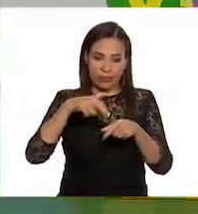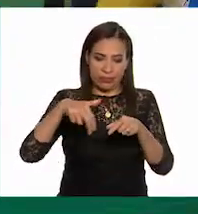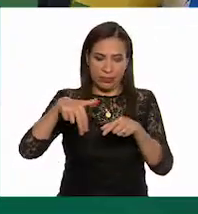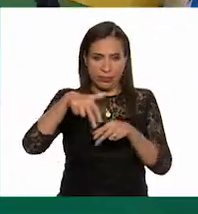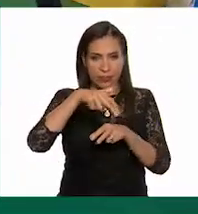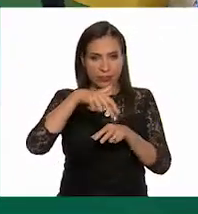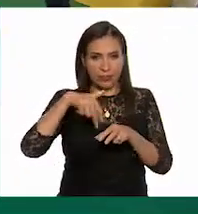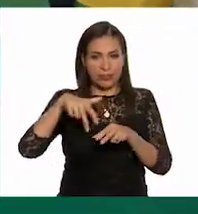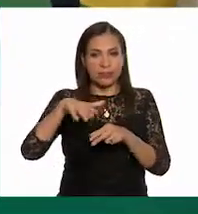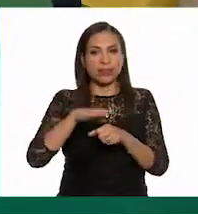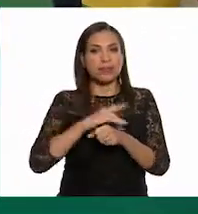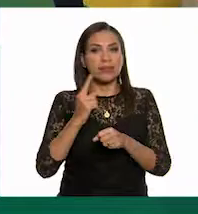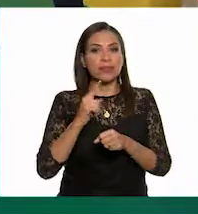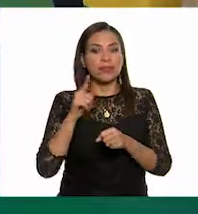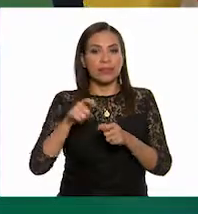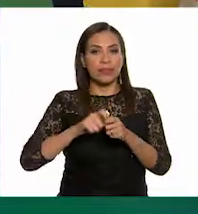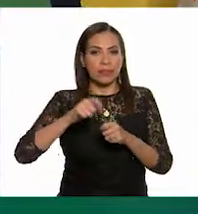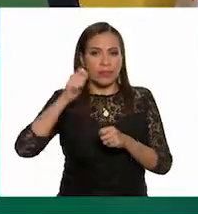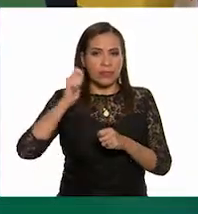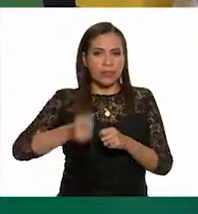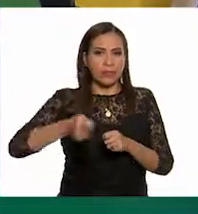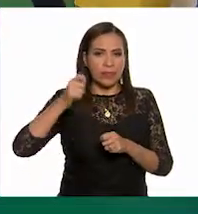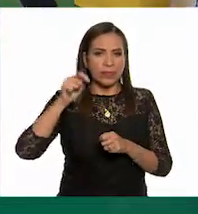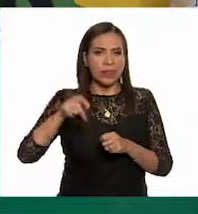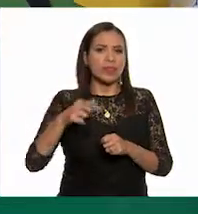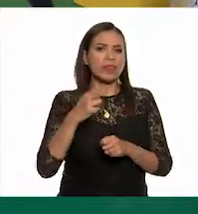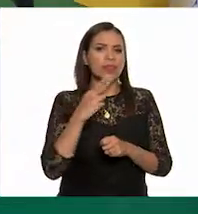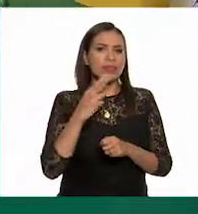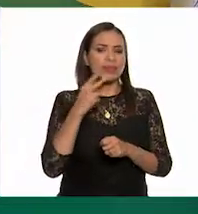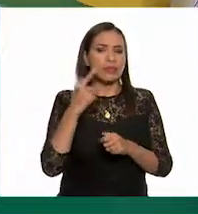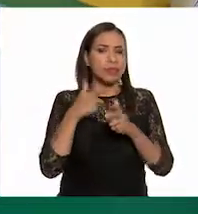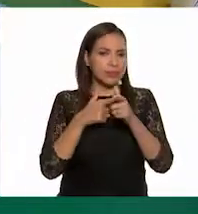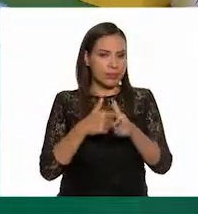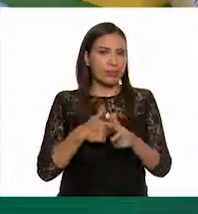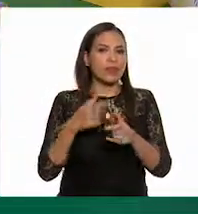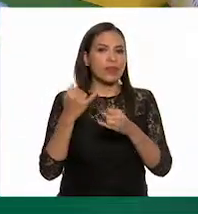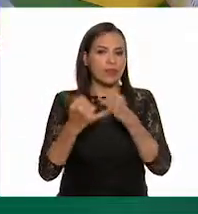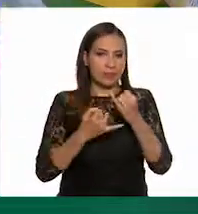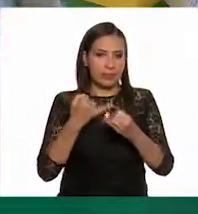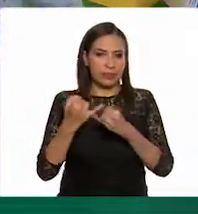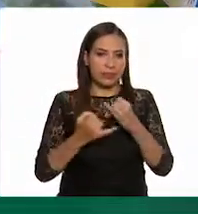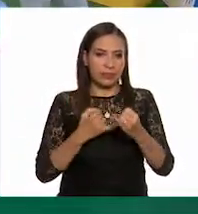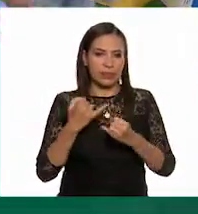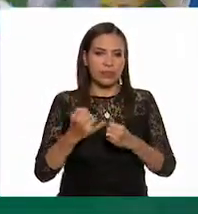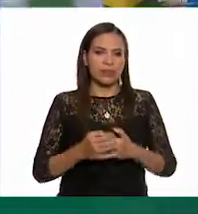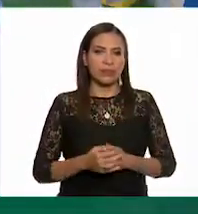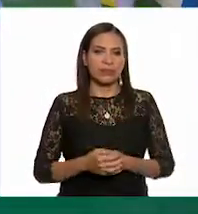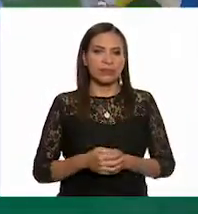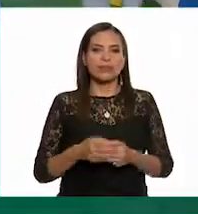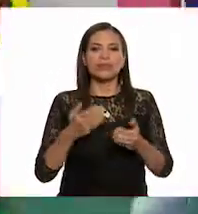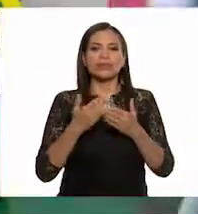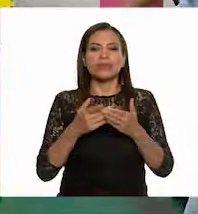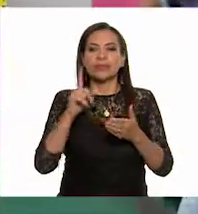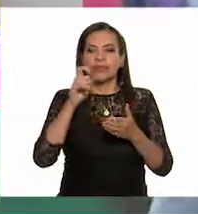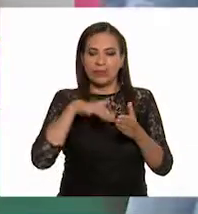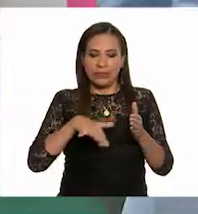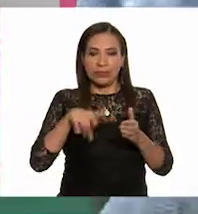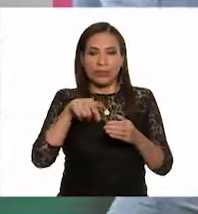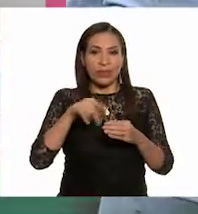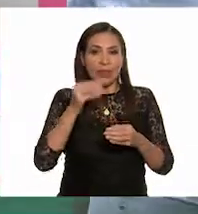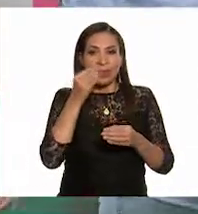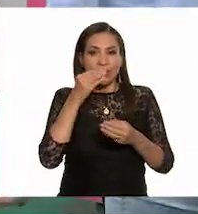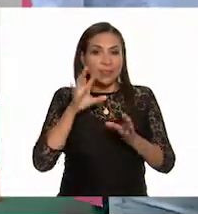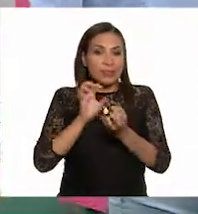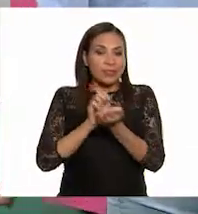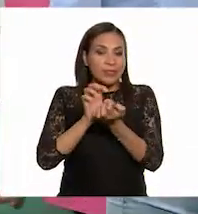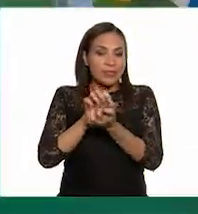ustedes, porque el látigo nos va a servir para seguir jugando. ¿Okay? Ahora, en estas aguas hay pirañas. Hay